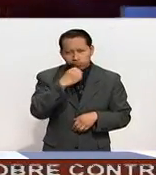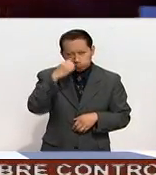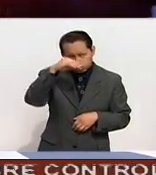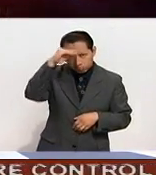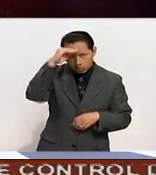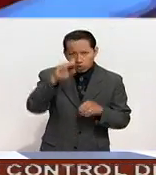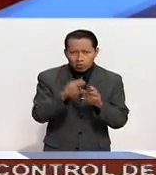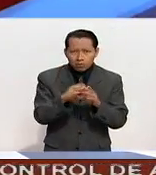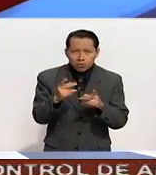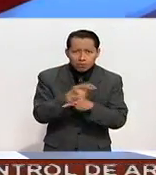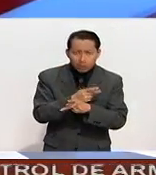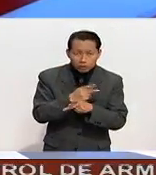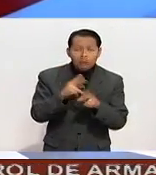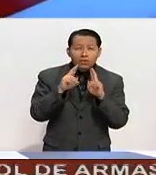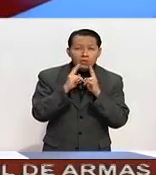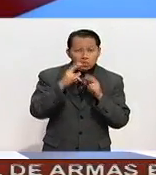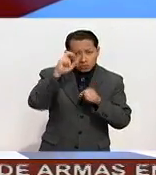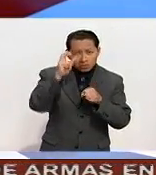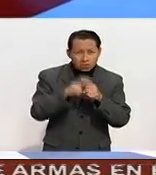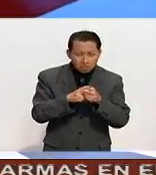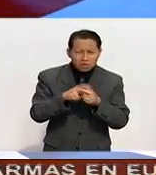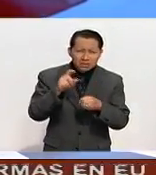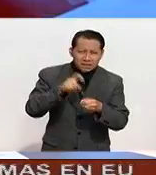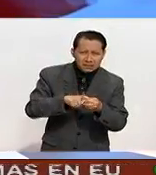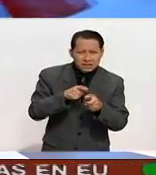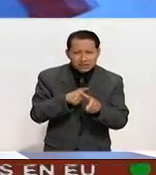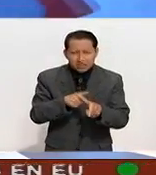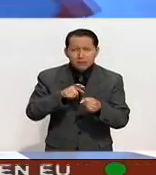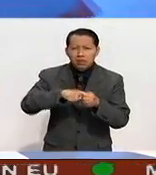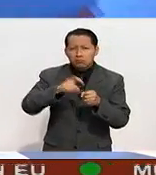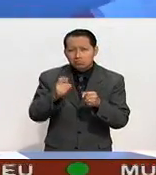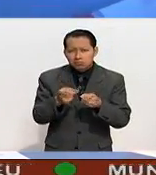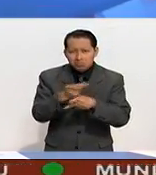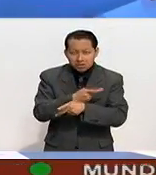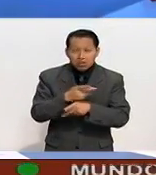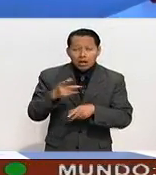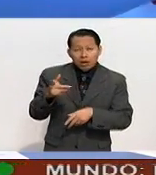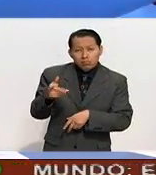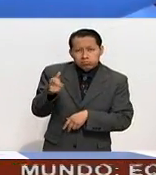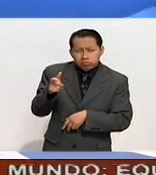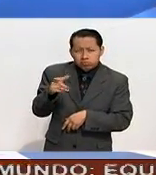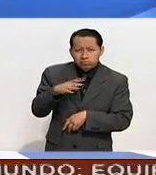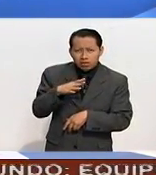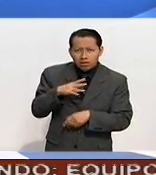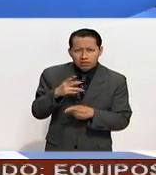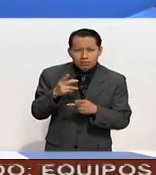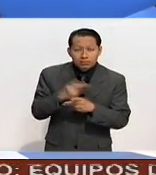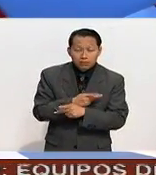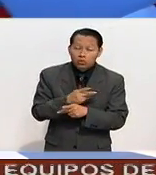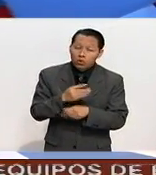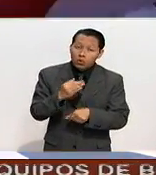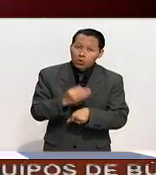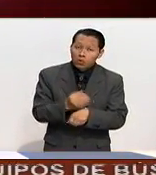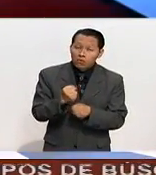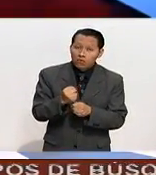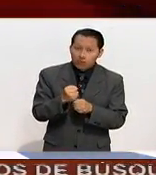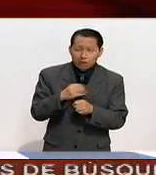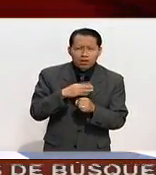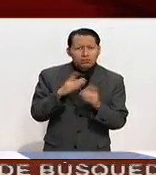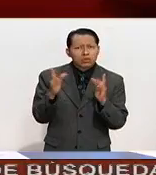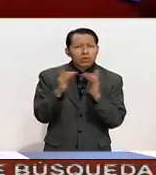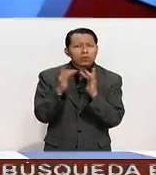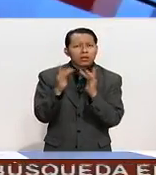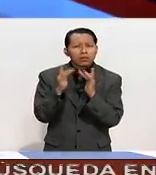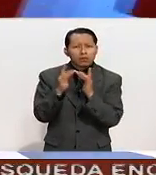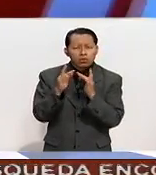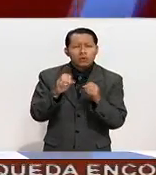Gran Bretaña se va o se queda, y justamente este asesinato que al parecer está impactando de manera directa, nos enlazamos con nuestro